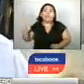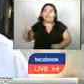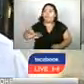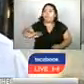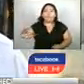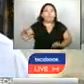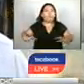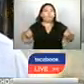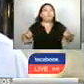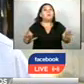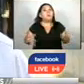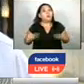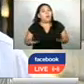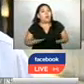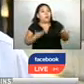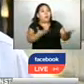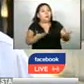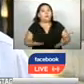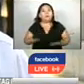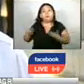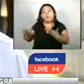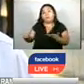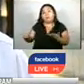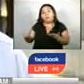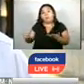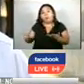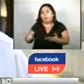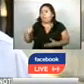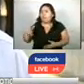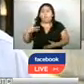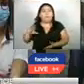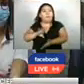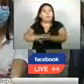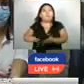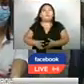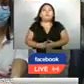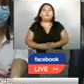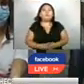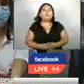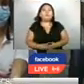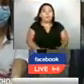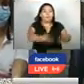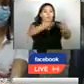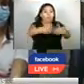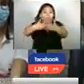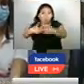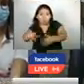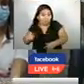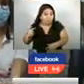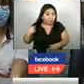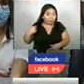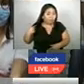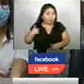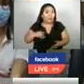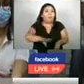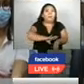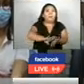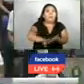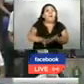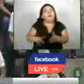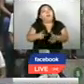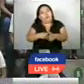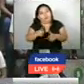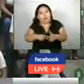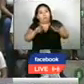favorecerlos a ellos en que obtengan ese beneficio. Para las empresas que no cumplan con el pago del beneficio, los